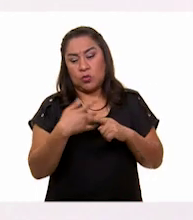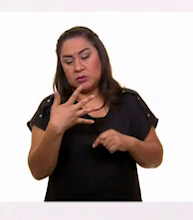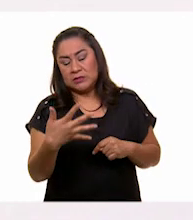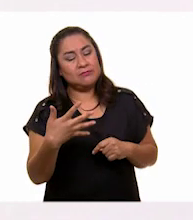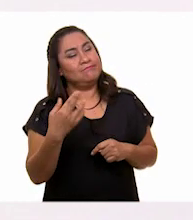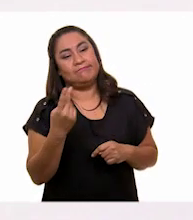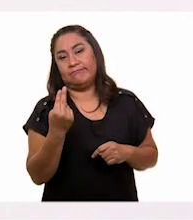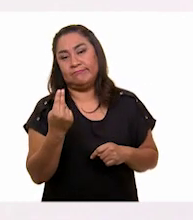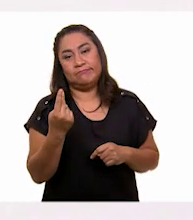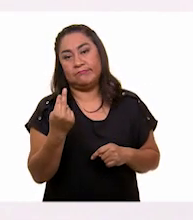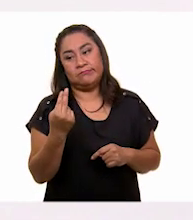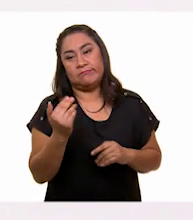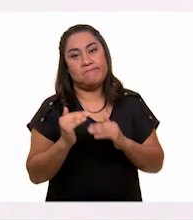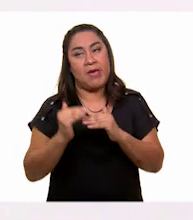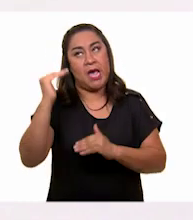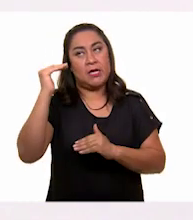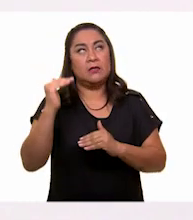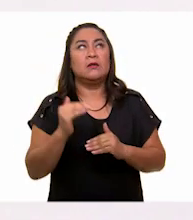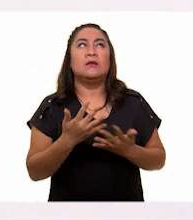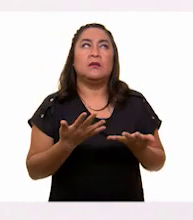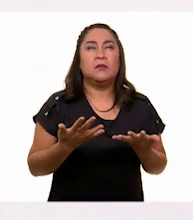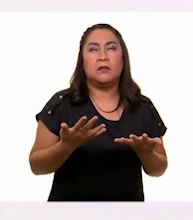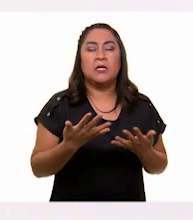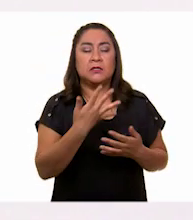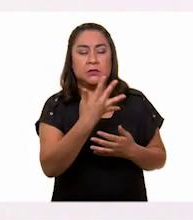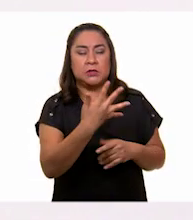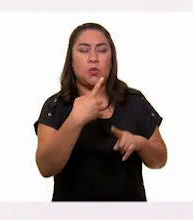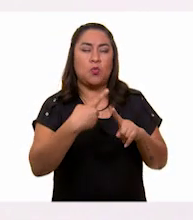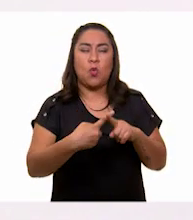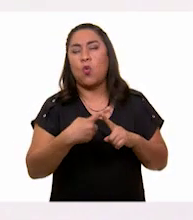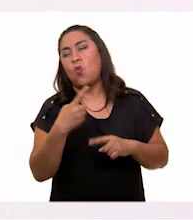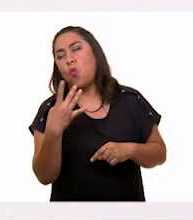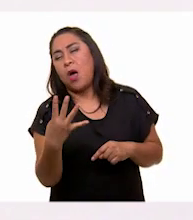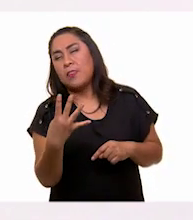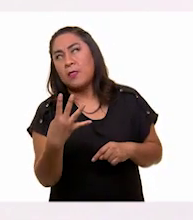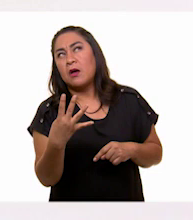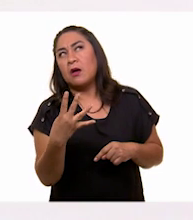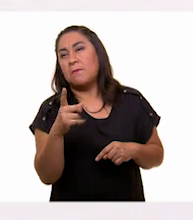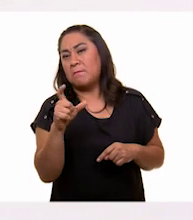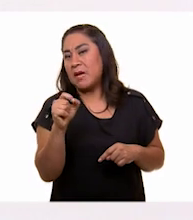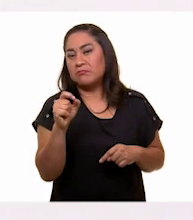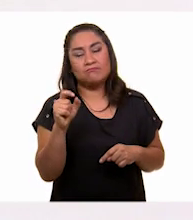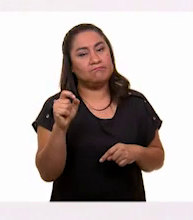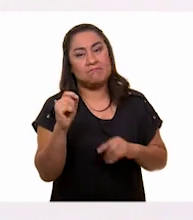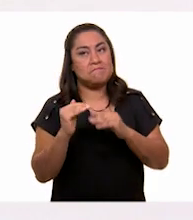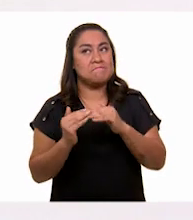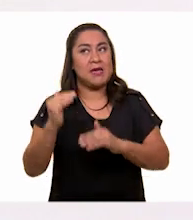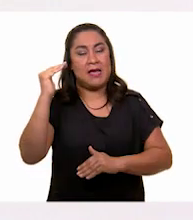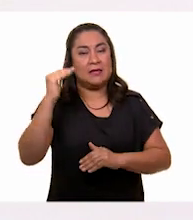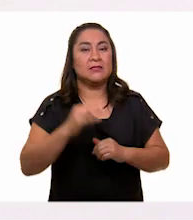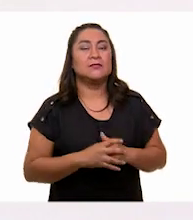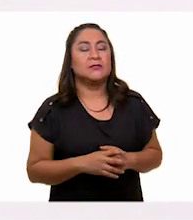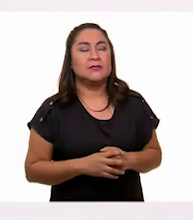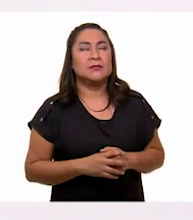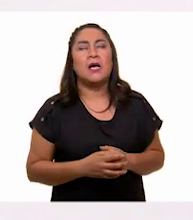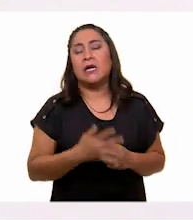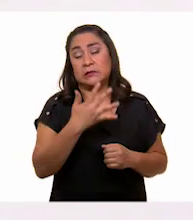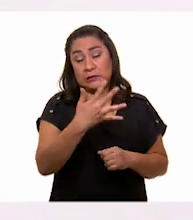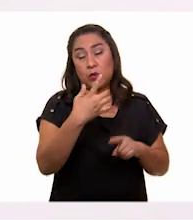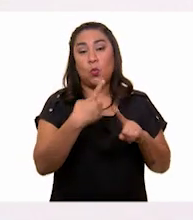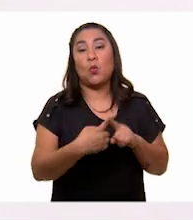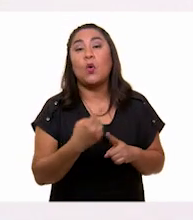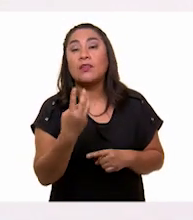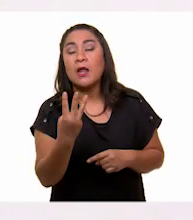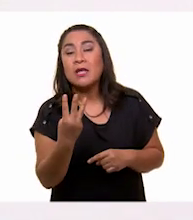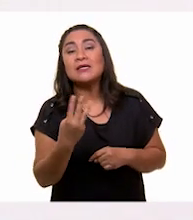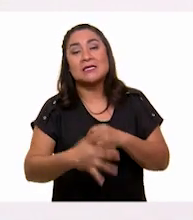igual a 25, no, ese se pasa. Entonces, 5 por 4 es igual a 20, no, también se me pasó por 3 pesos. Entonces, 5 por 3